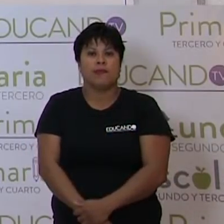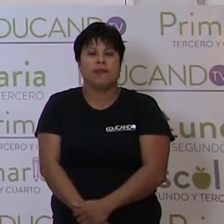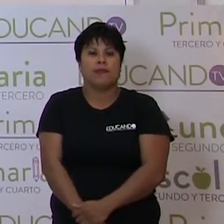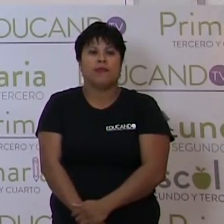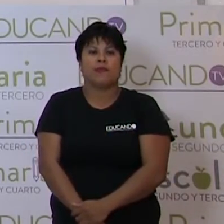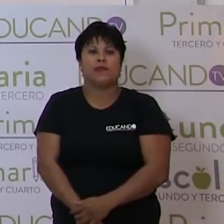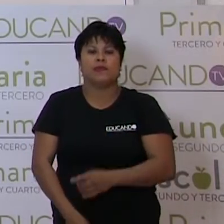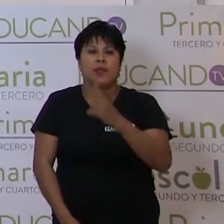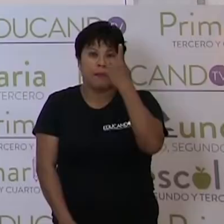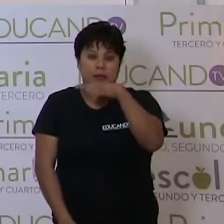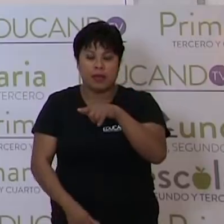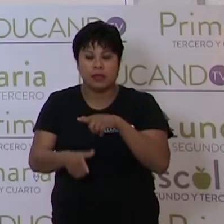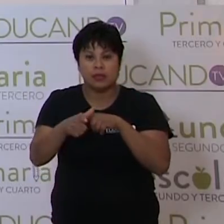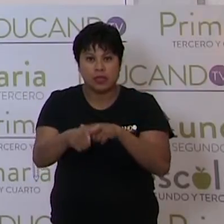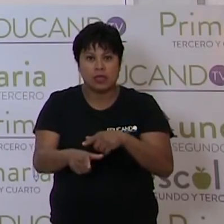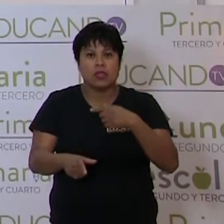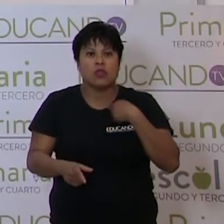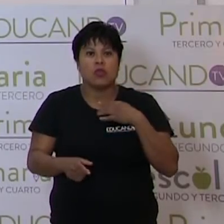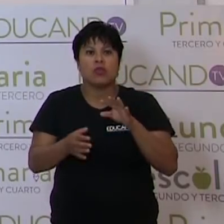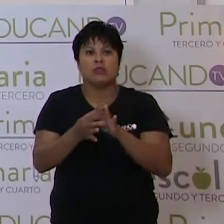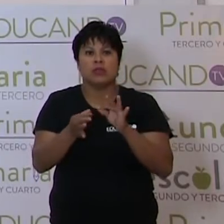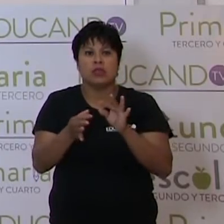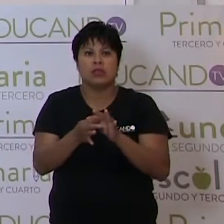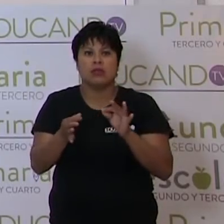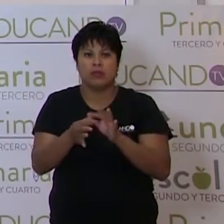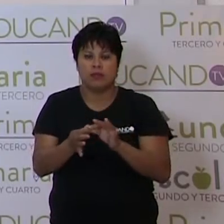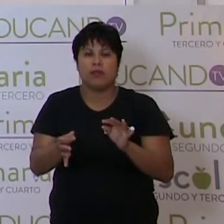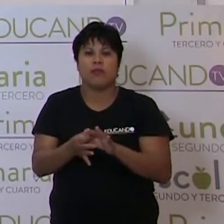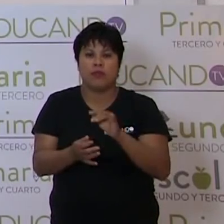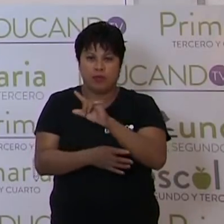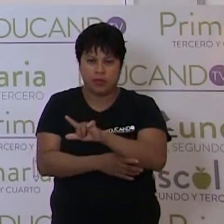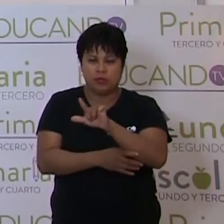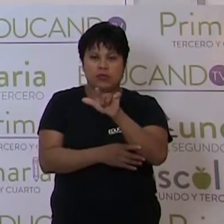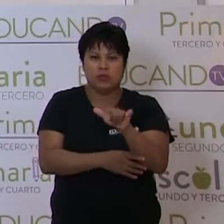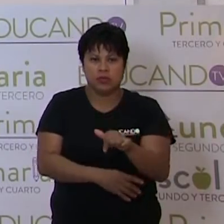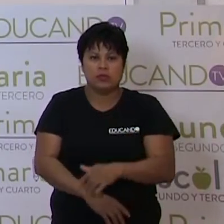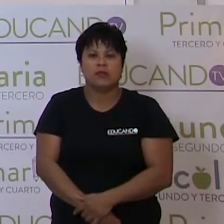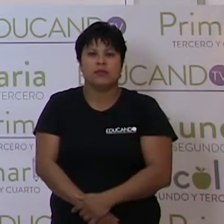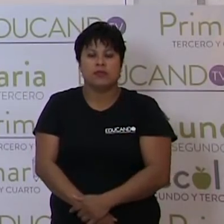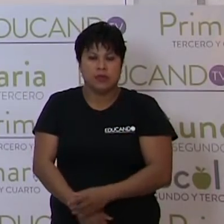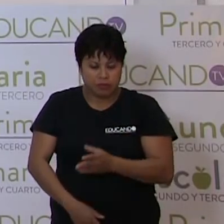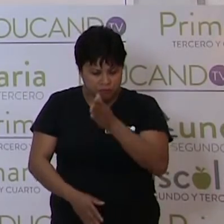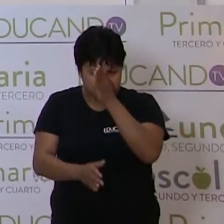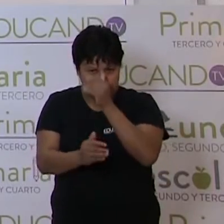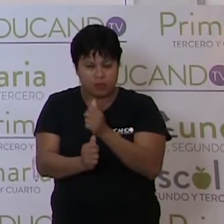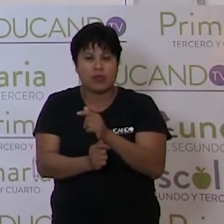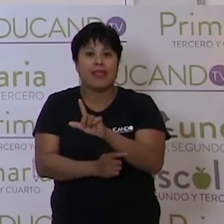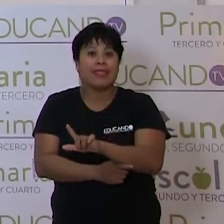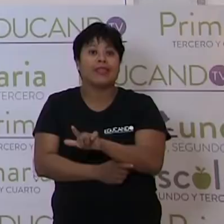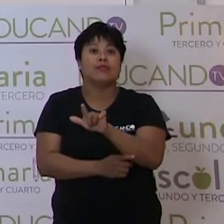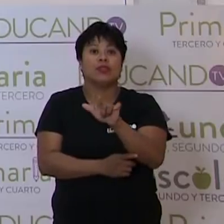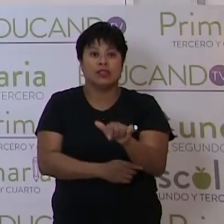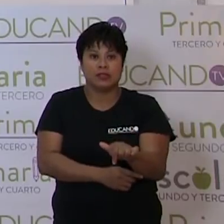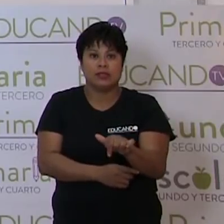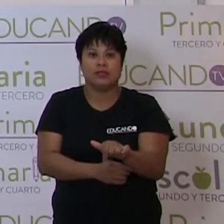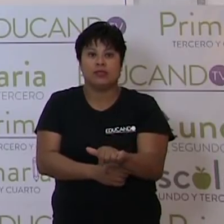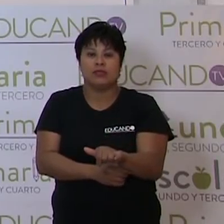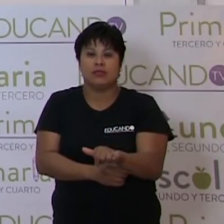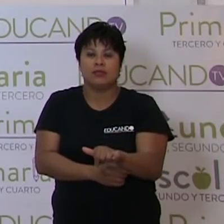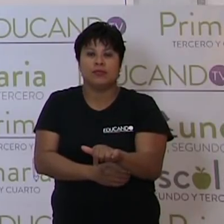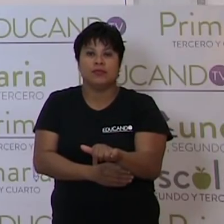acá para seguir contando? Después, muy bien, estoy de acuerdo con ustedes. Después,